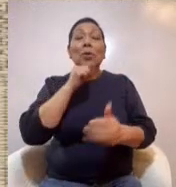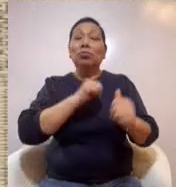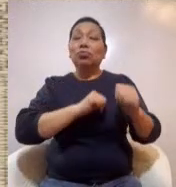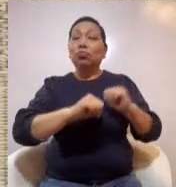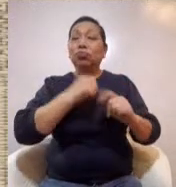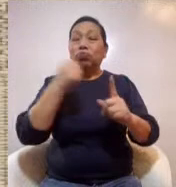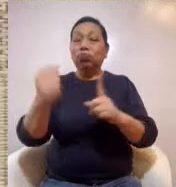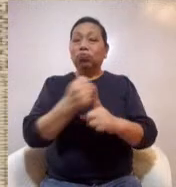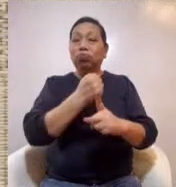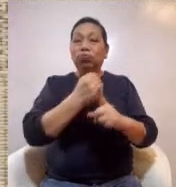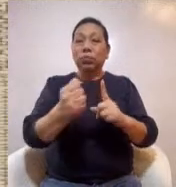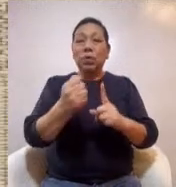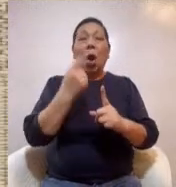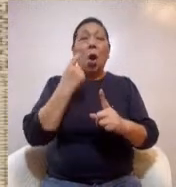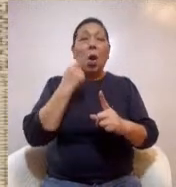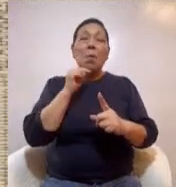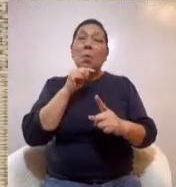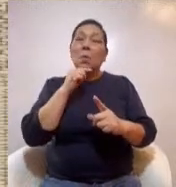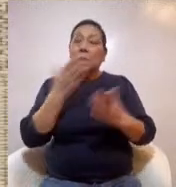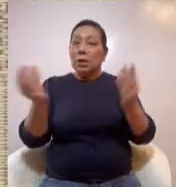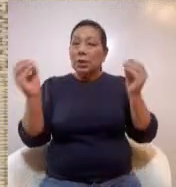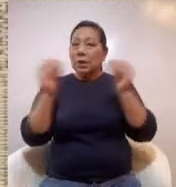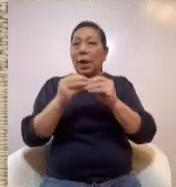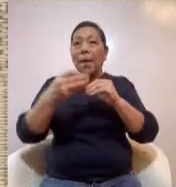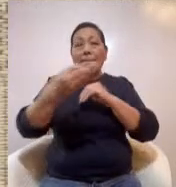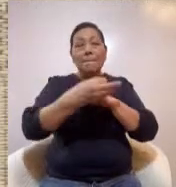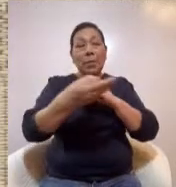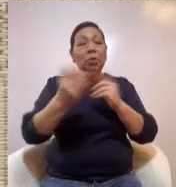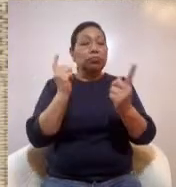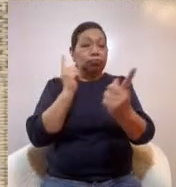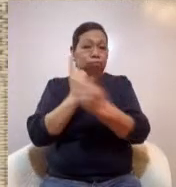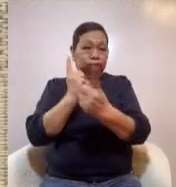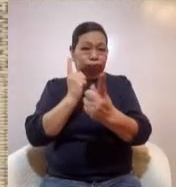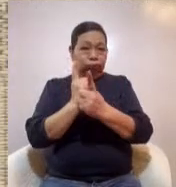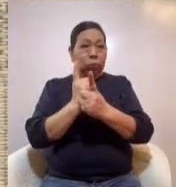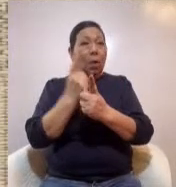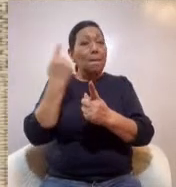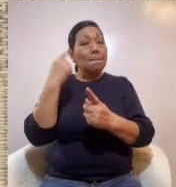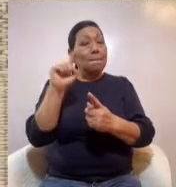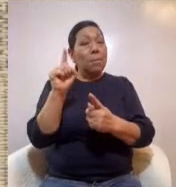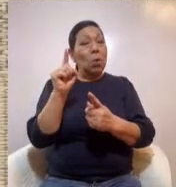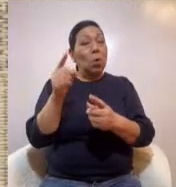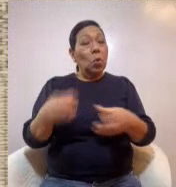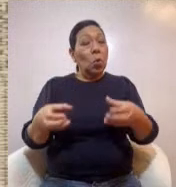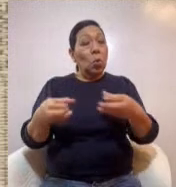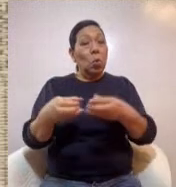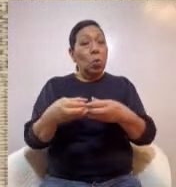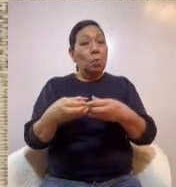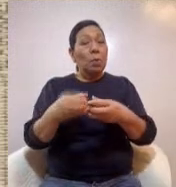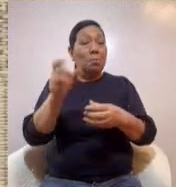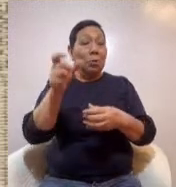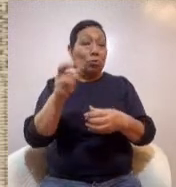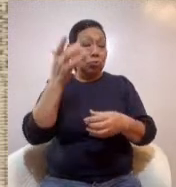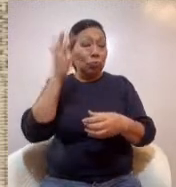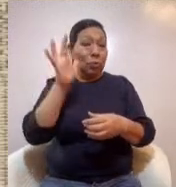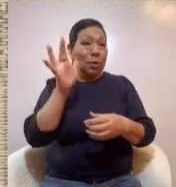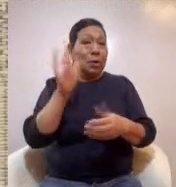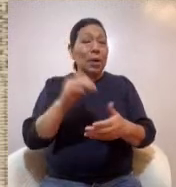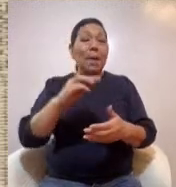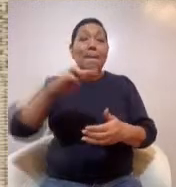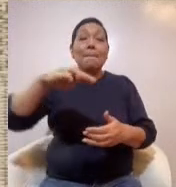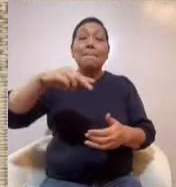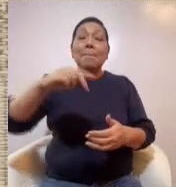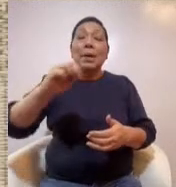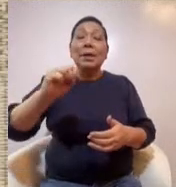las mujeres víctimas de violencia por razón de género en la región, encontrados por el Comité de Expertas